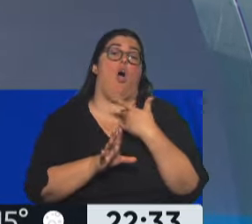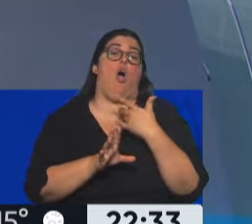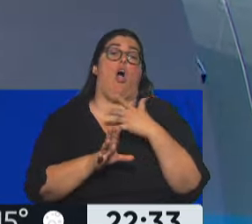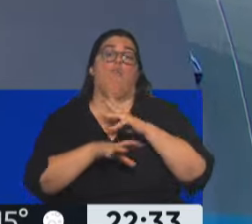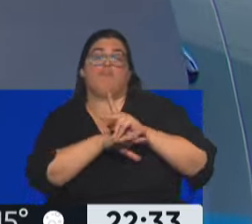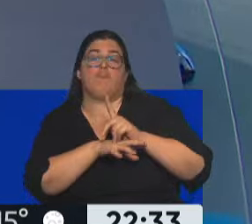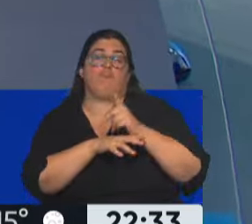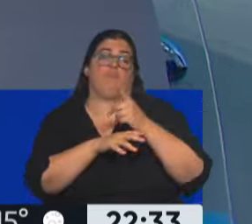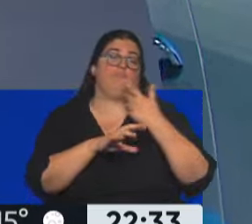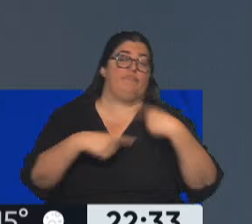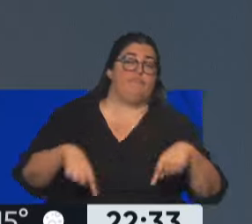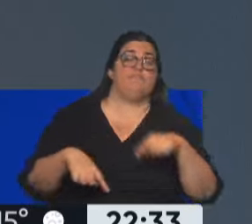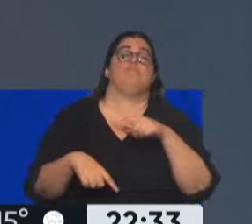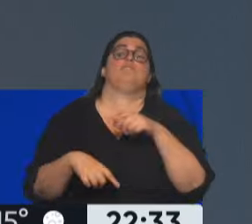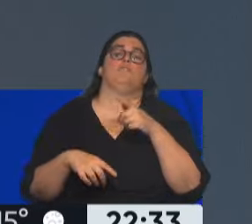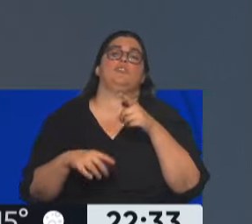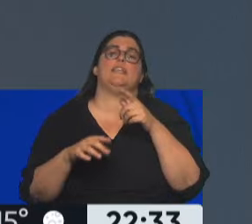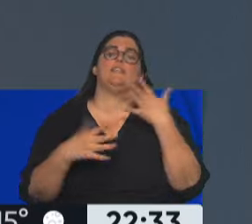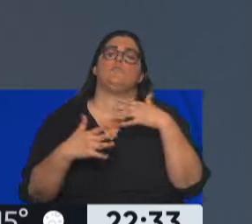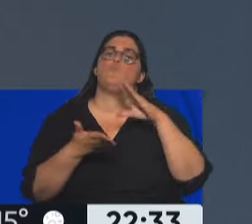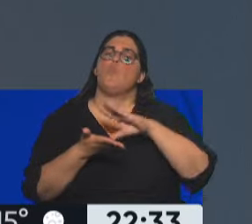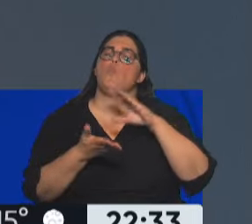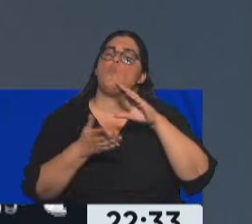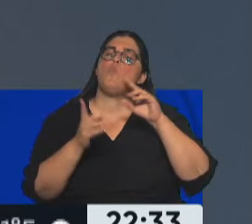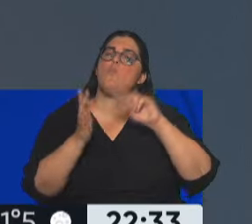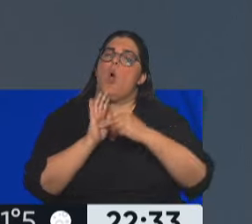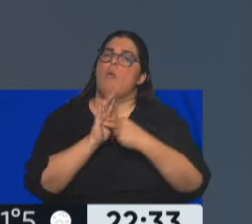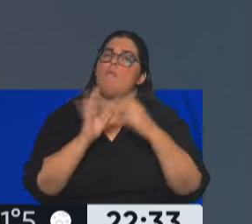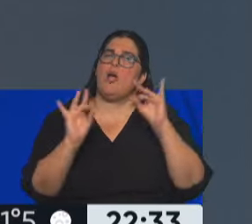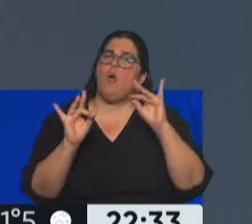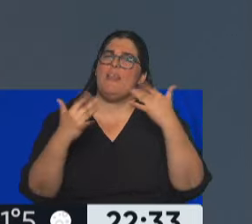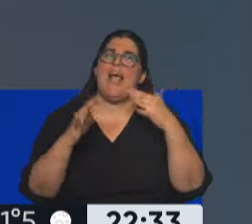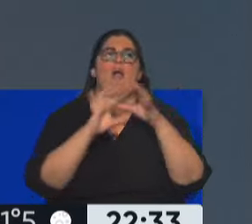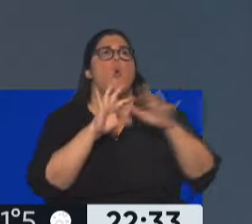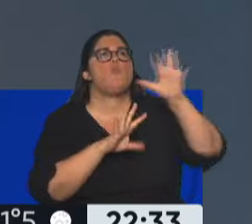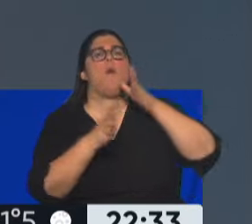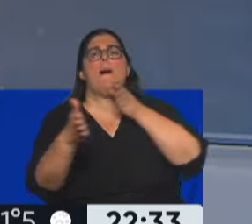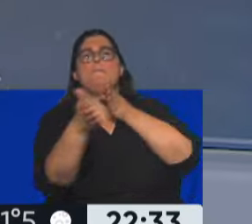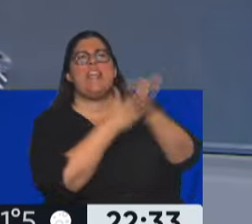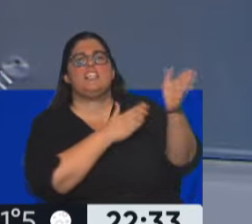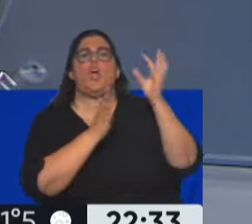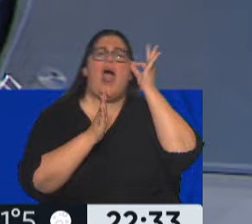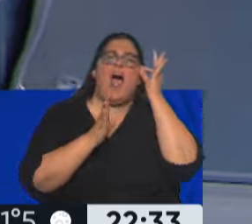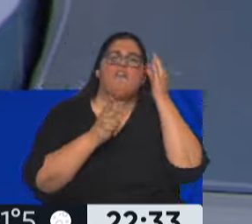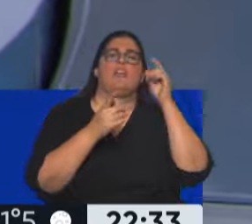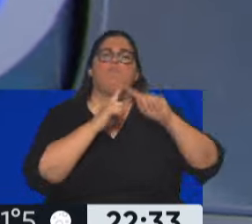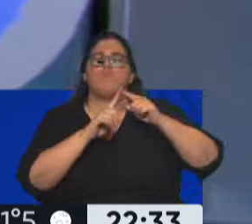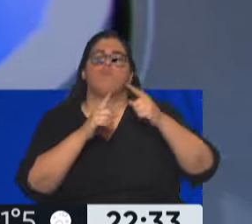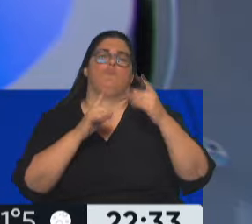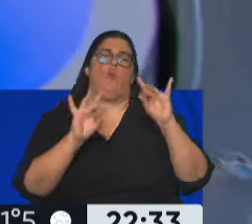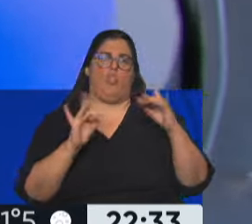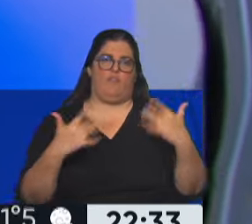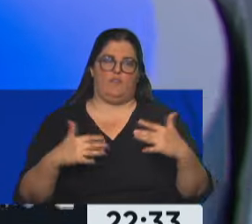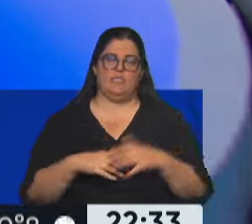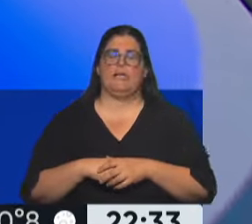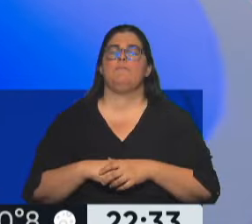muy complicada donde Europa tiene miedo de grandes saludos migratorios. Claro. Patricio, en el marco de esta situación, ¿no? Este